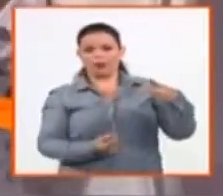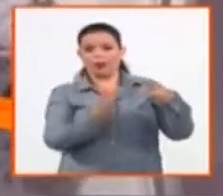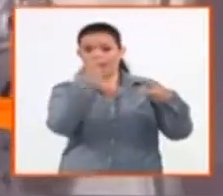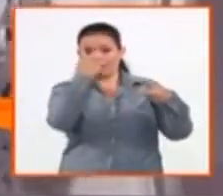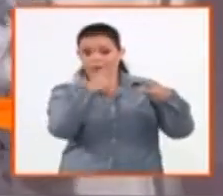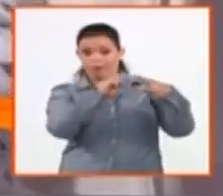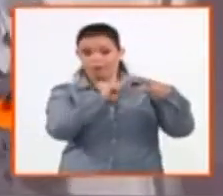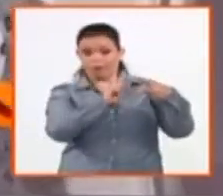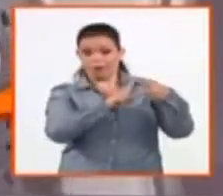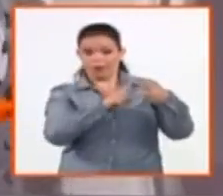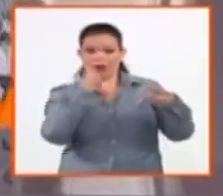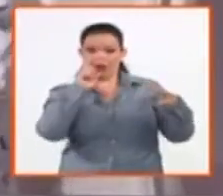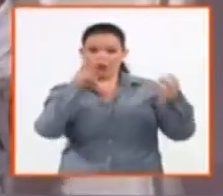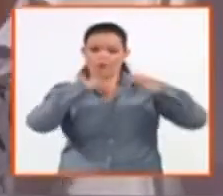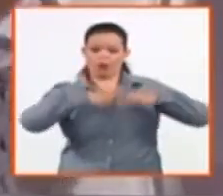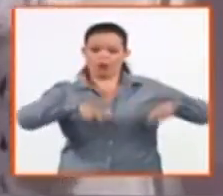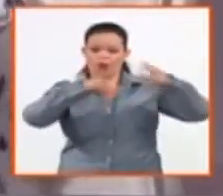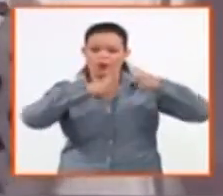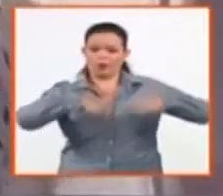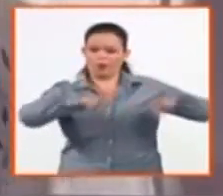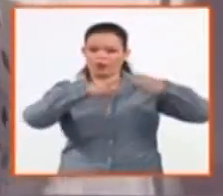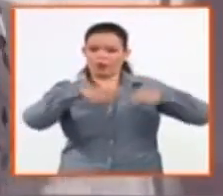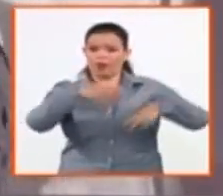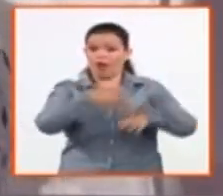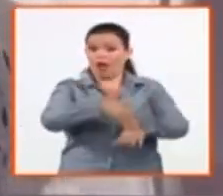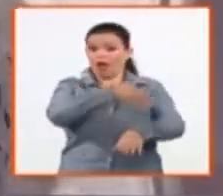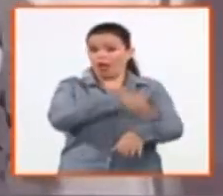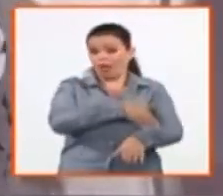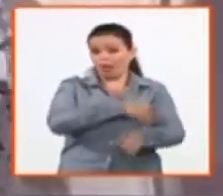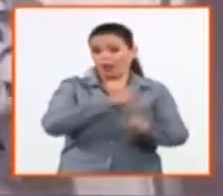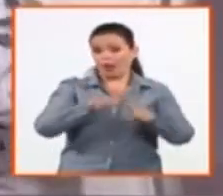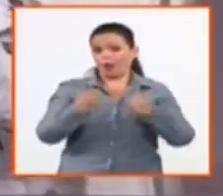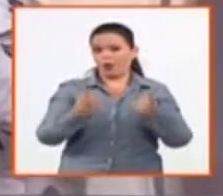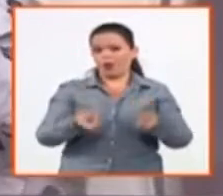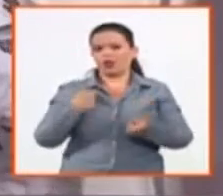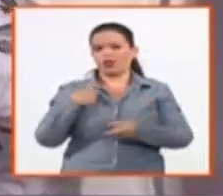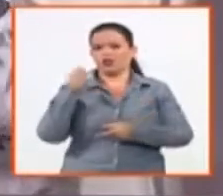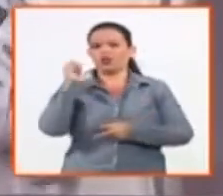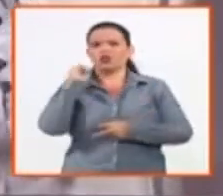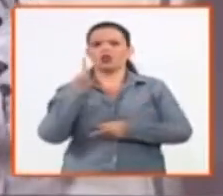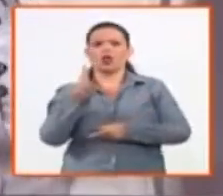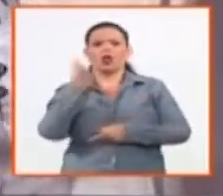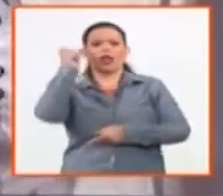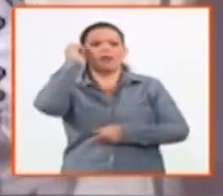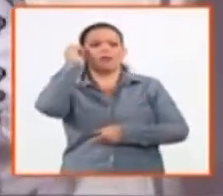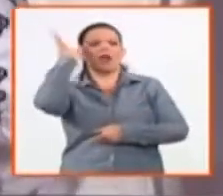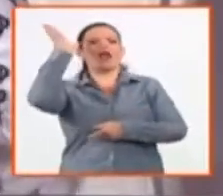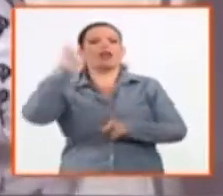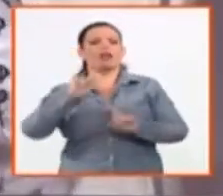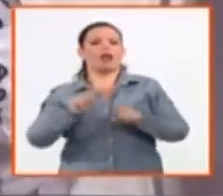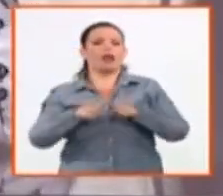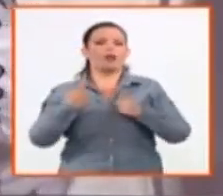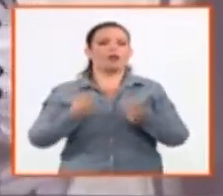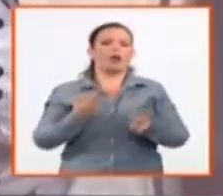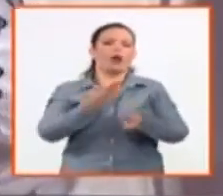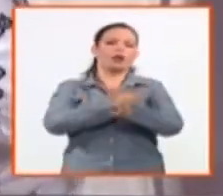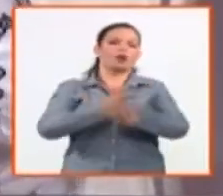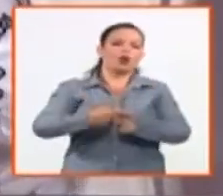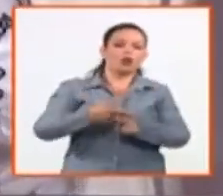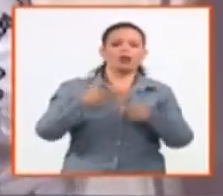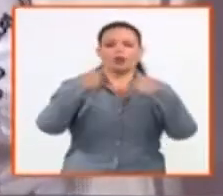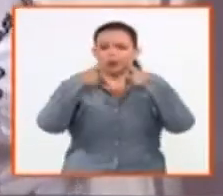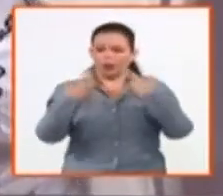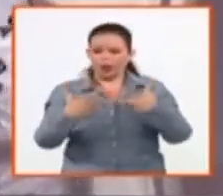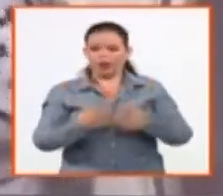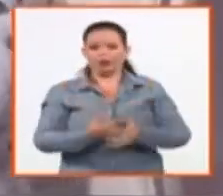va a pasar esto o aquello porque está sucediendo esto o aquello. Hay que, no voy a hablar del pasado, aunque debíamos tenerlo en cuenta, pero por un problema de tiempo no lo voy a